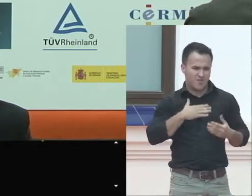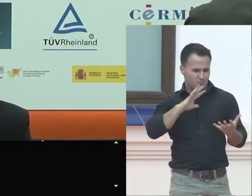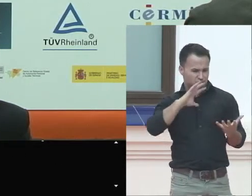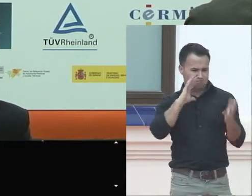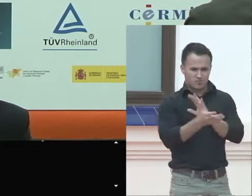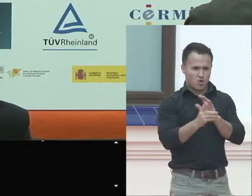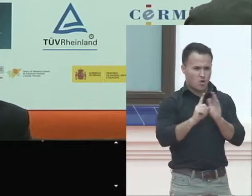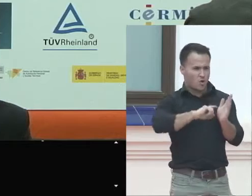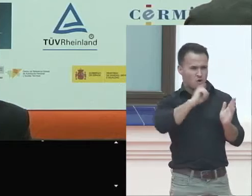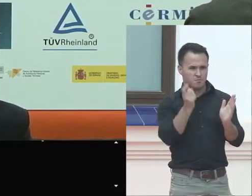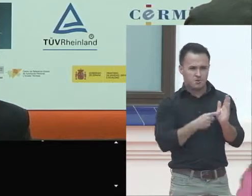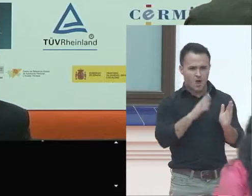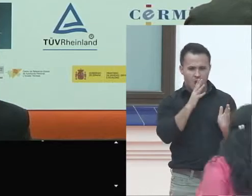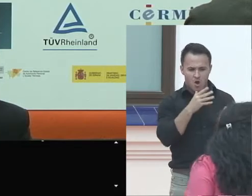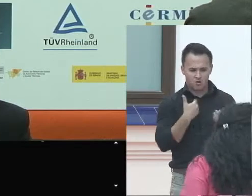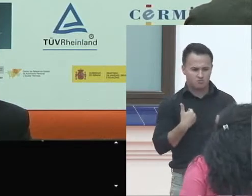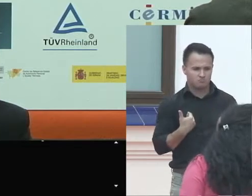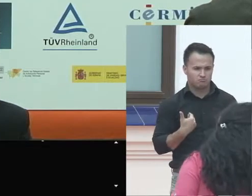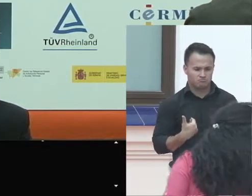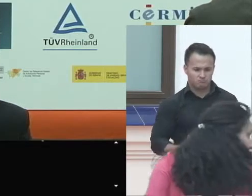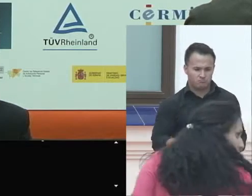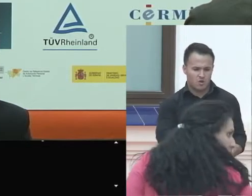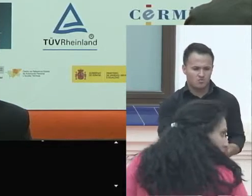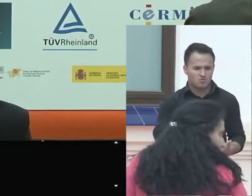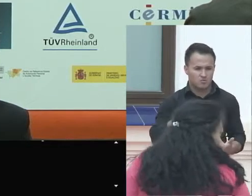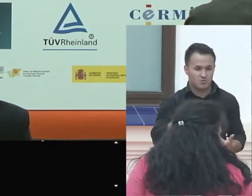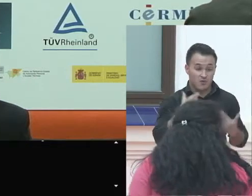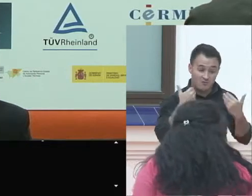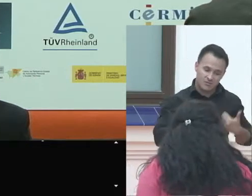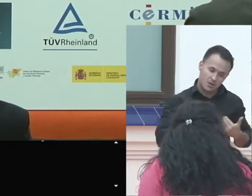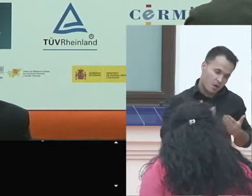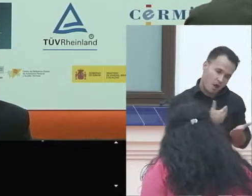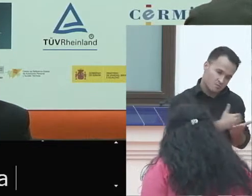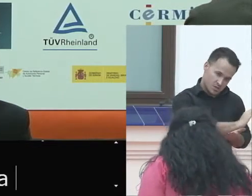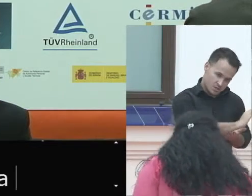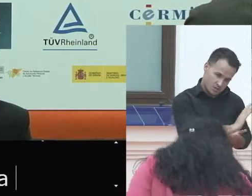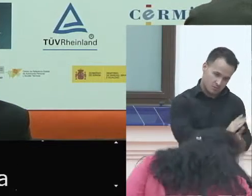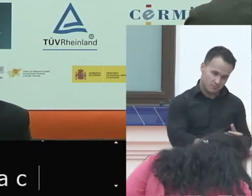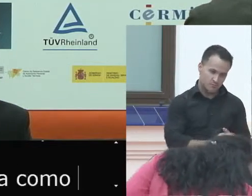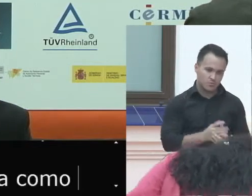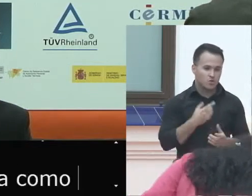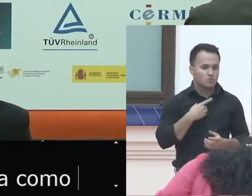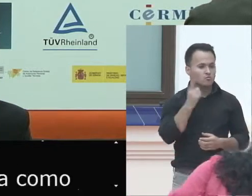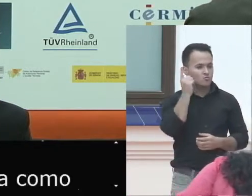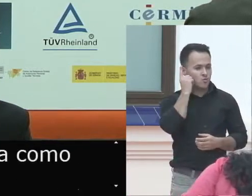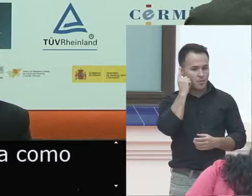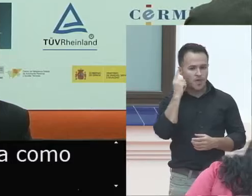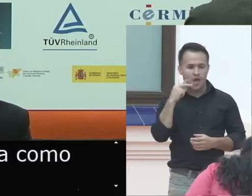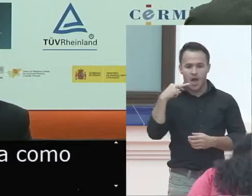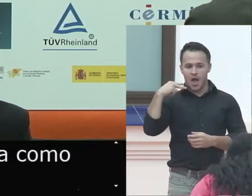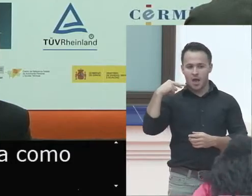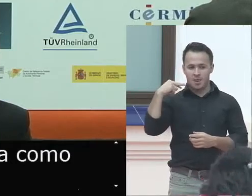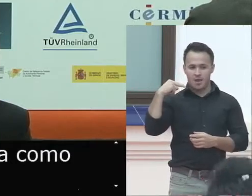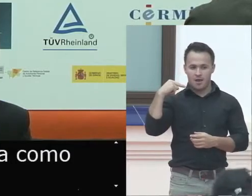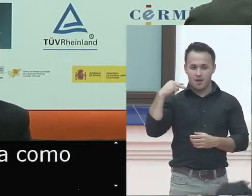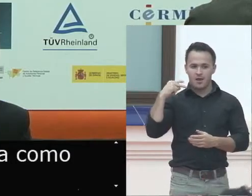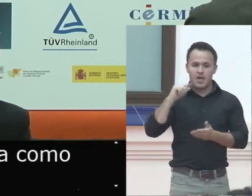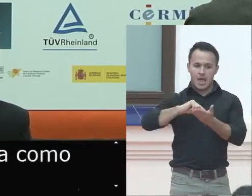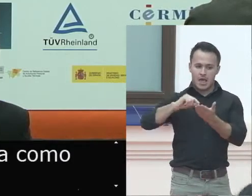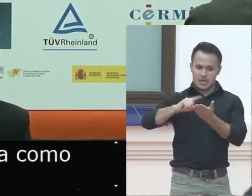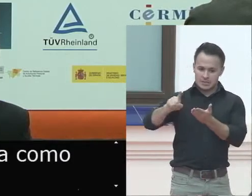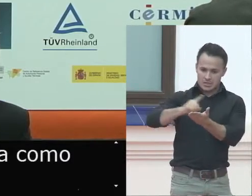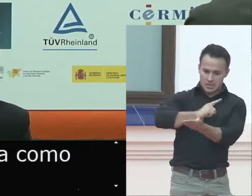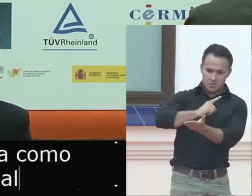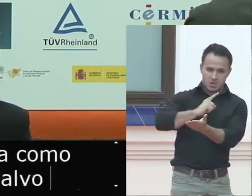completamente. Ahora soy prácticamente autónomo, salvo en la parte física, evidentemente. Tengo teléfonos que me hablan, que me escriben, que